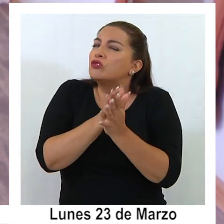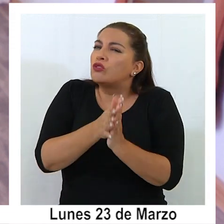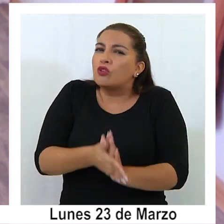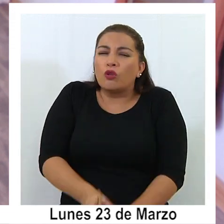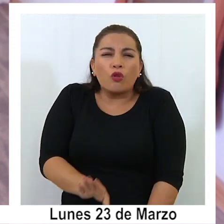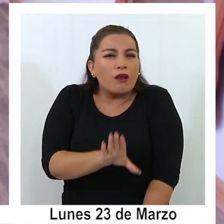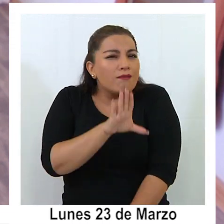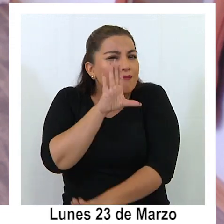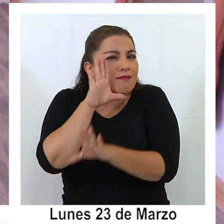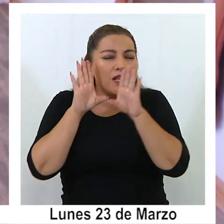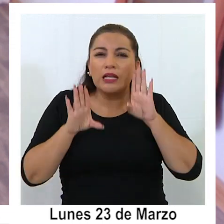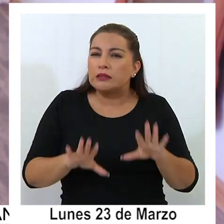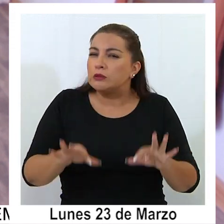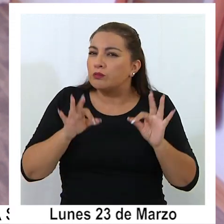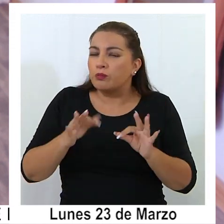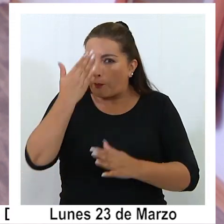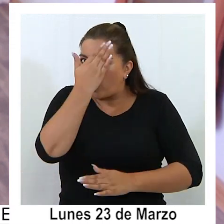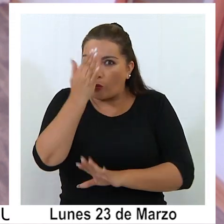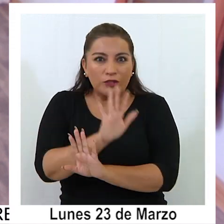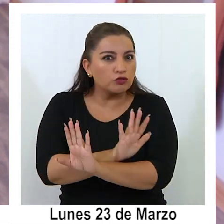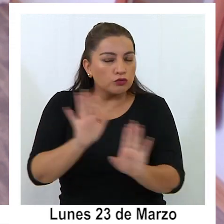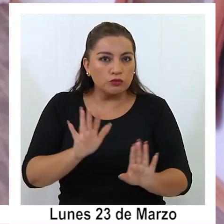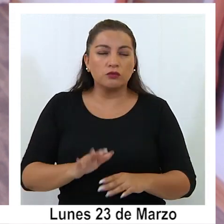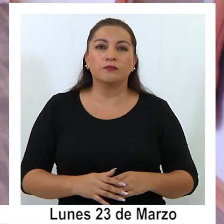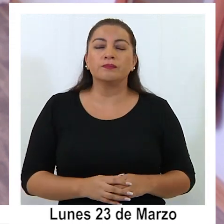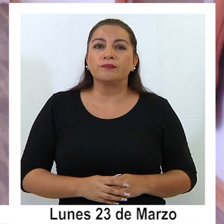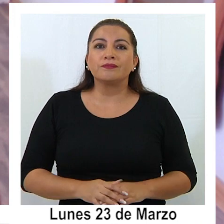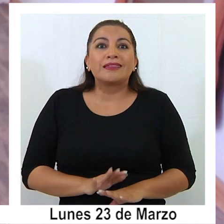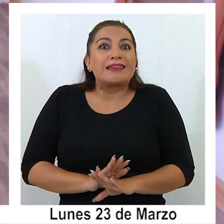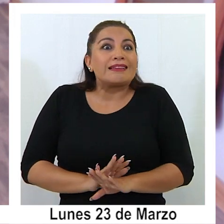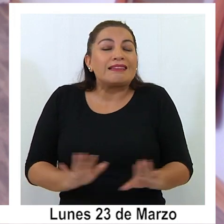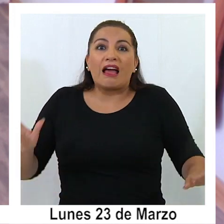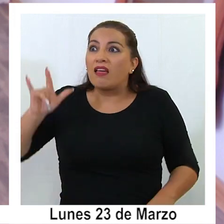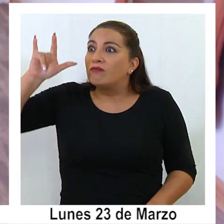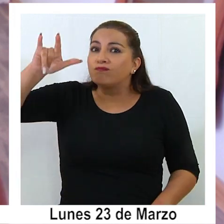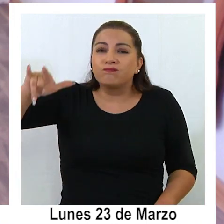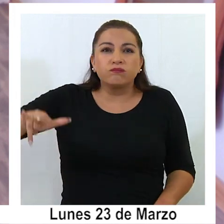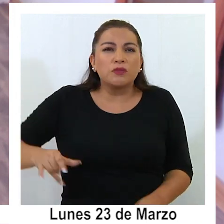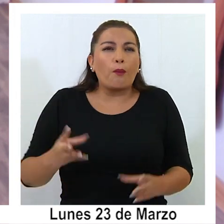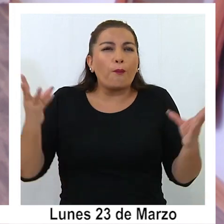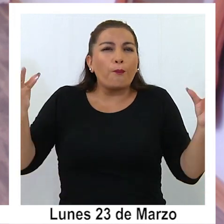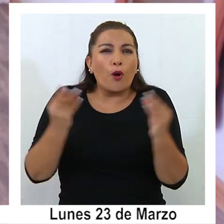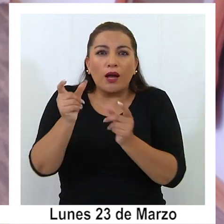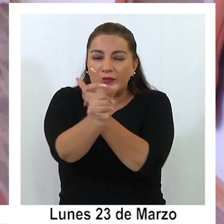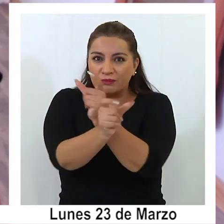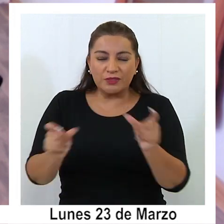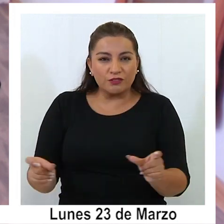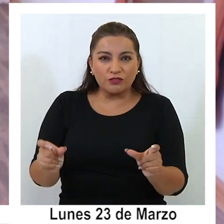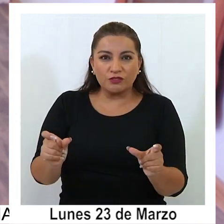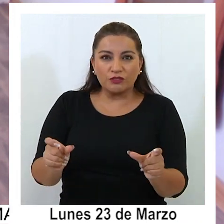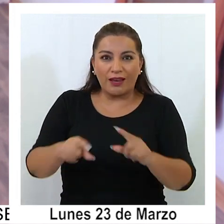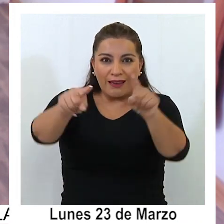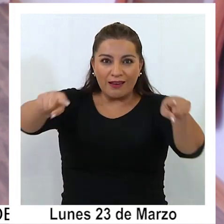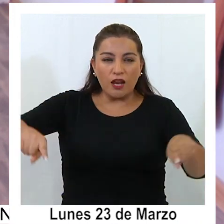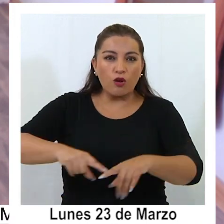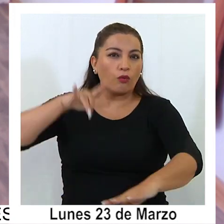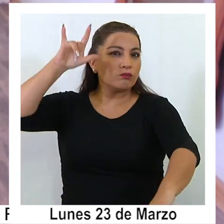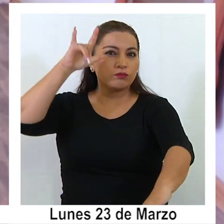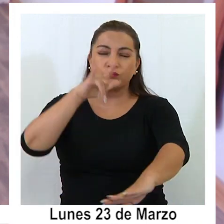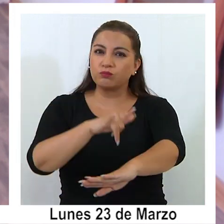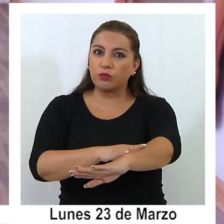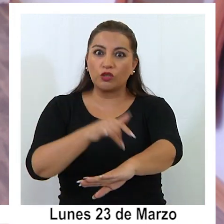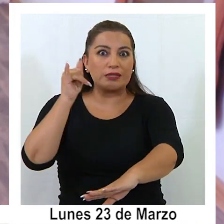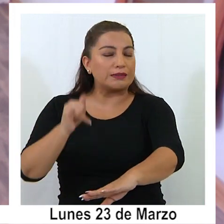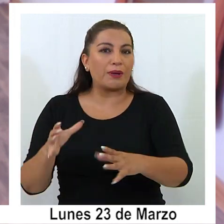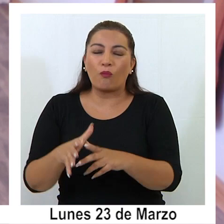todo muy preparado y muy preocupado. Y con nada de vuelos, yo creo que había poquísima gente dentro de un aeropuerto que